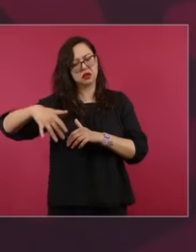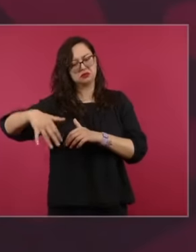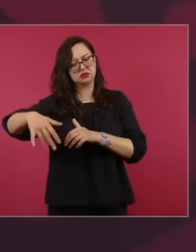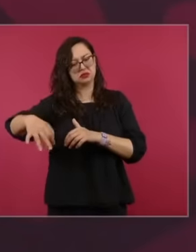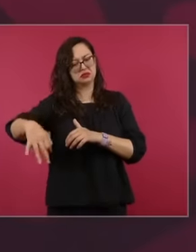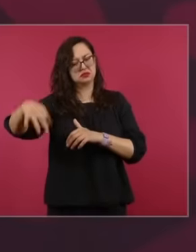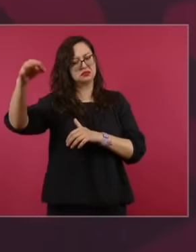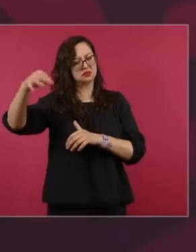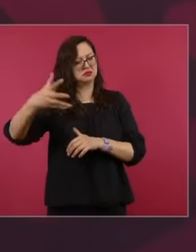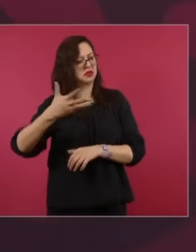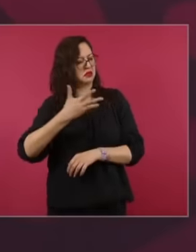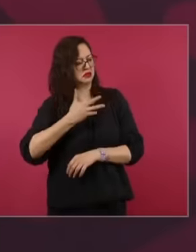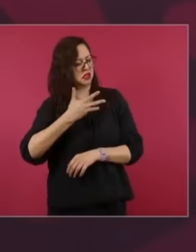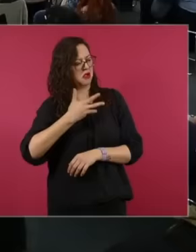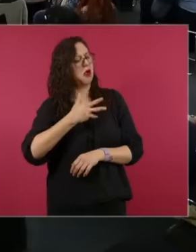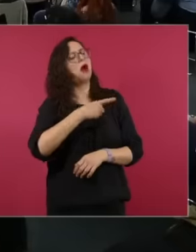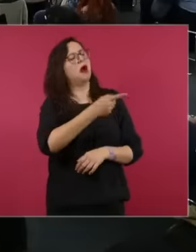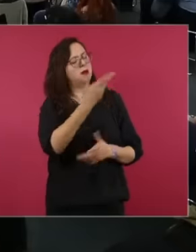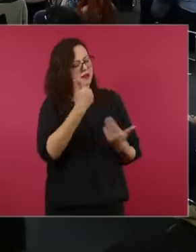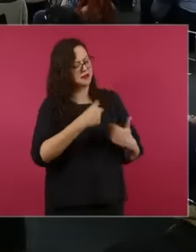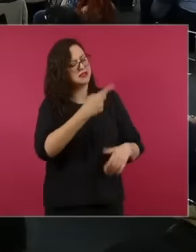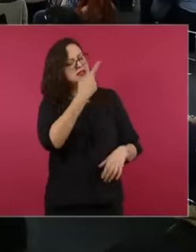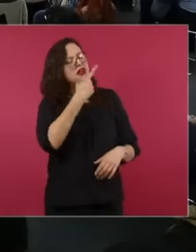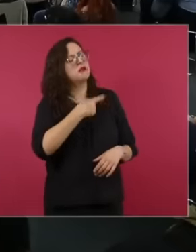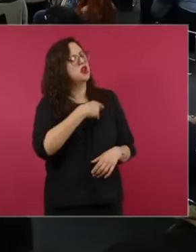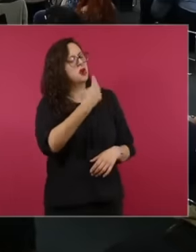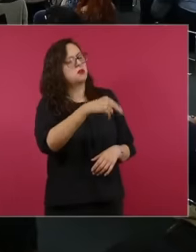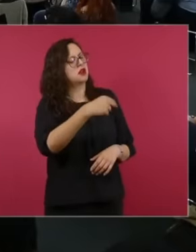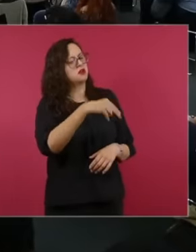Dame un nombre, el que quieras.